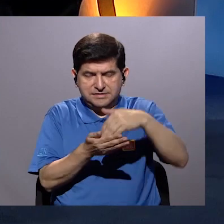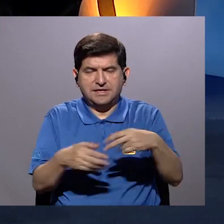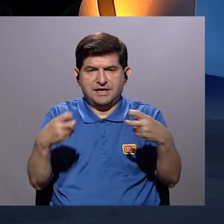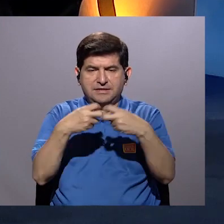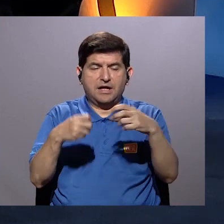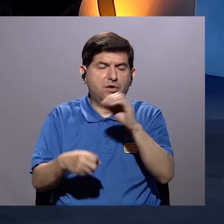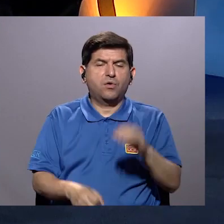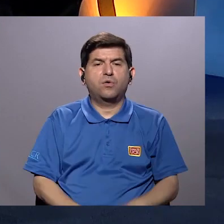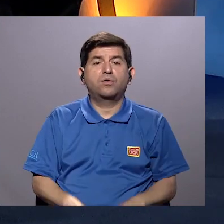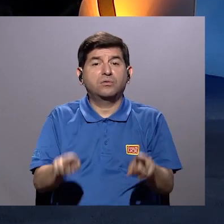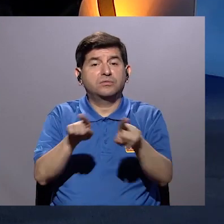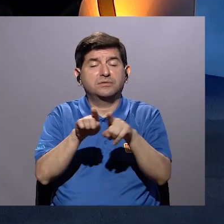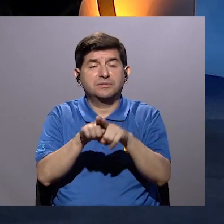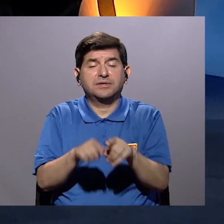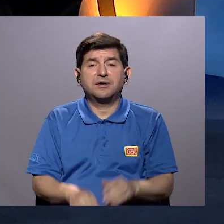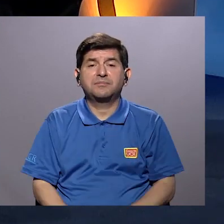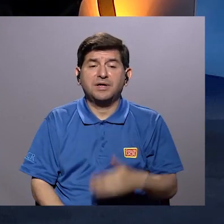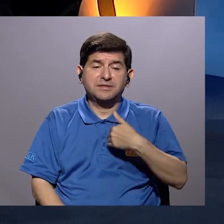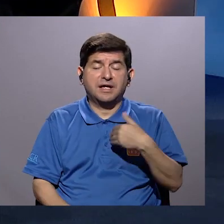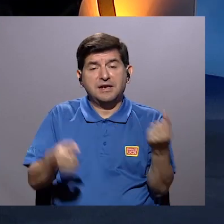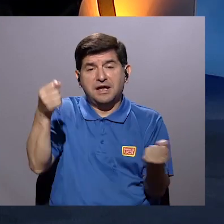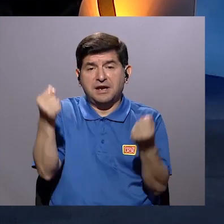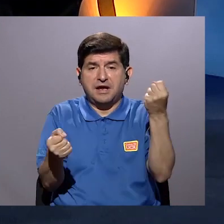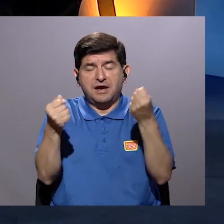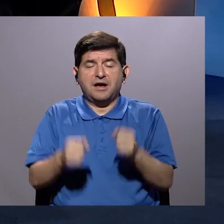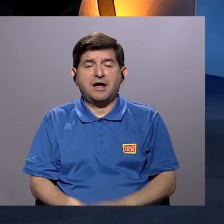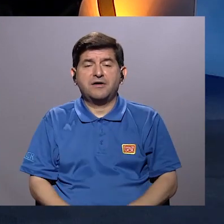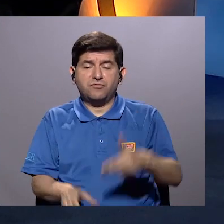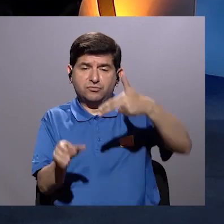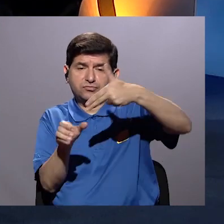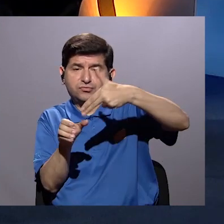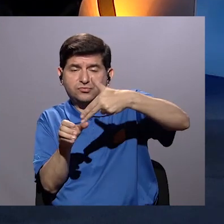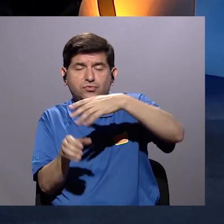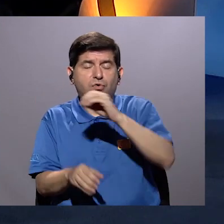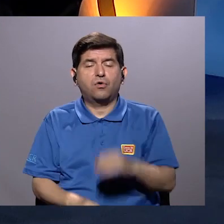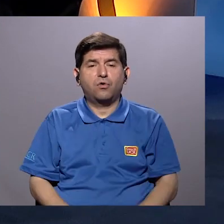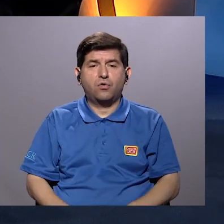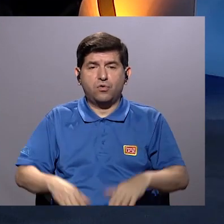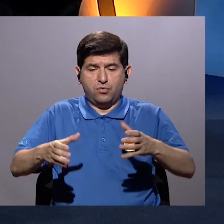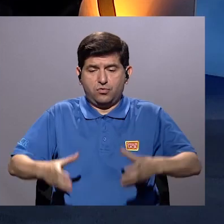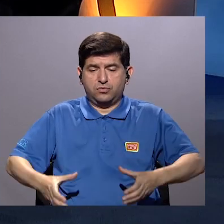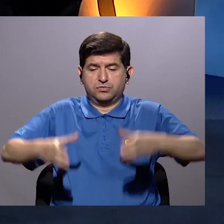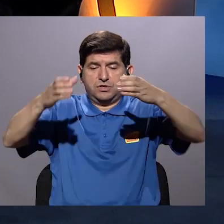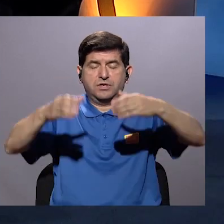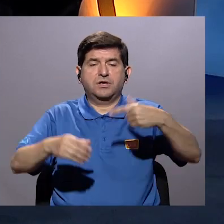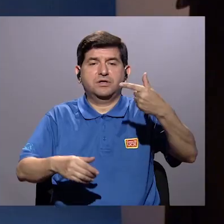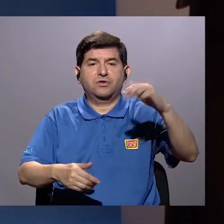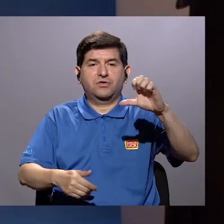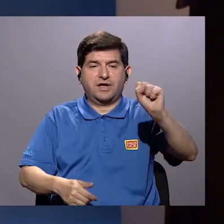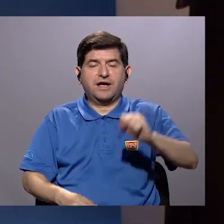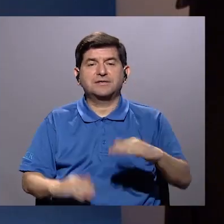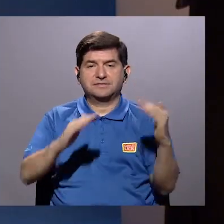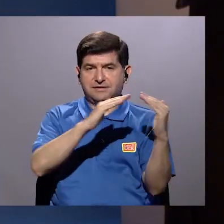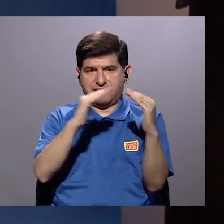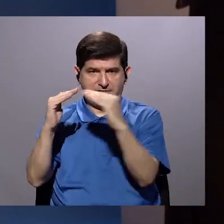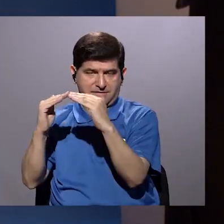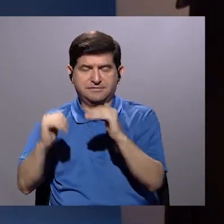los tanques de gasolina o diésel de los vehículos o los cilindros de gas licuado de petróleo para las casas, ¿verdad?